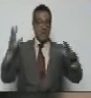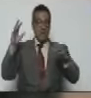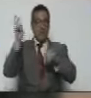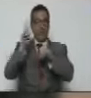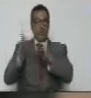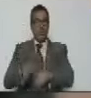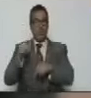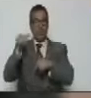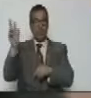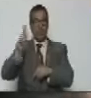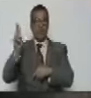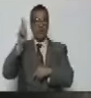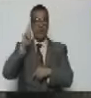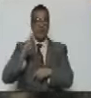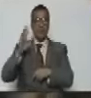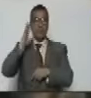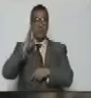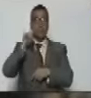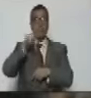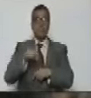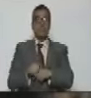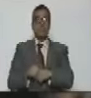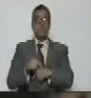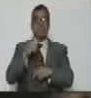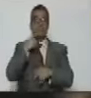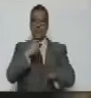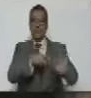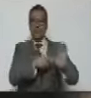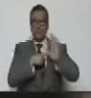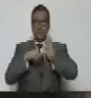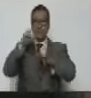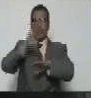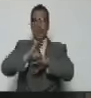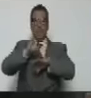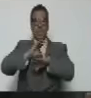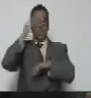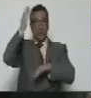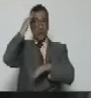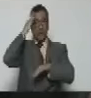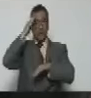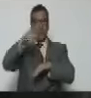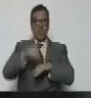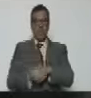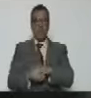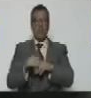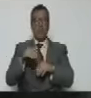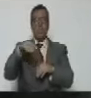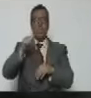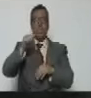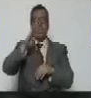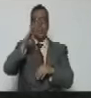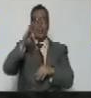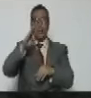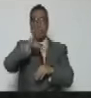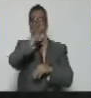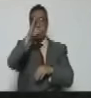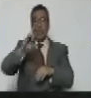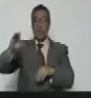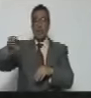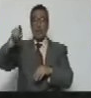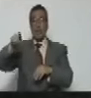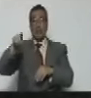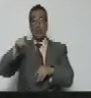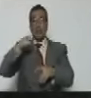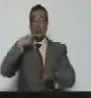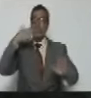de esta república. Por eso que al frente del Centro de Saberes Africanos y Caribeños ha dejado un legado de lo